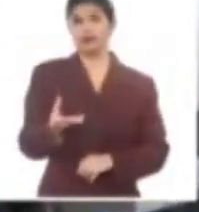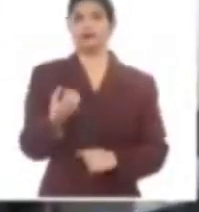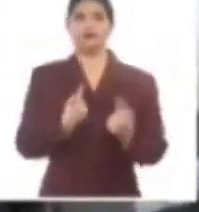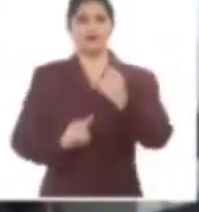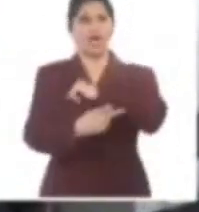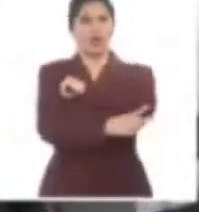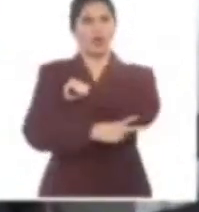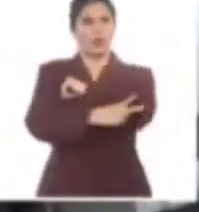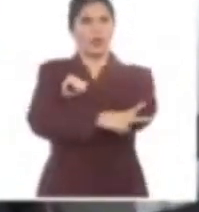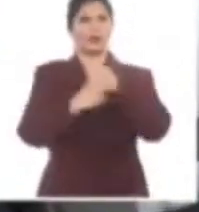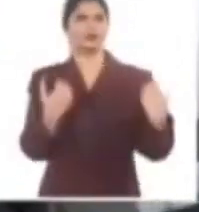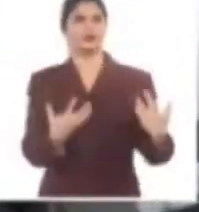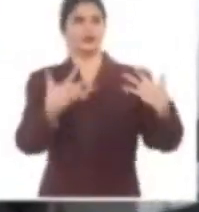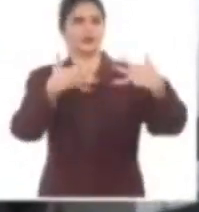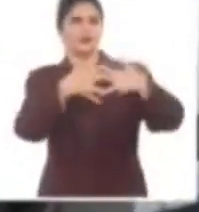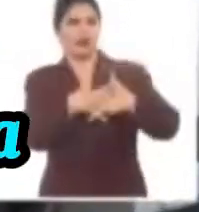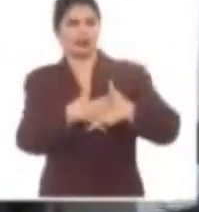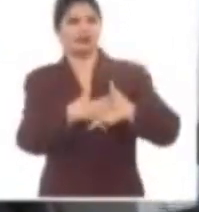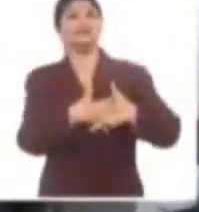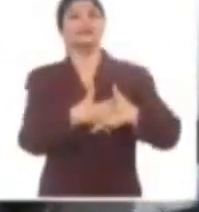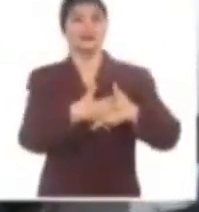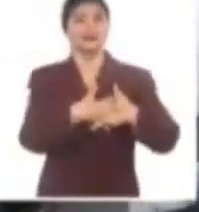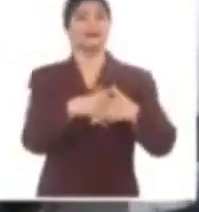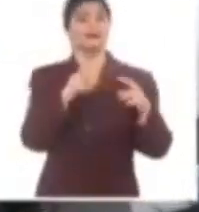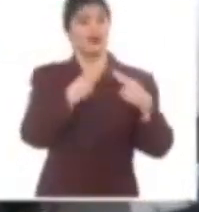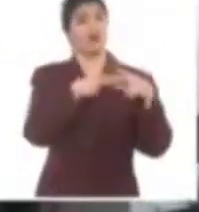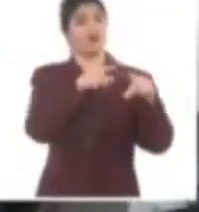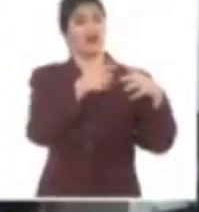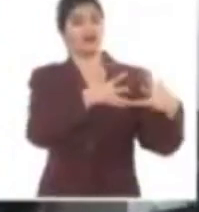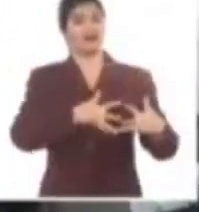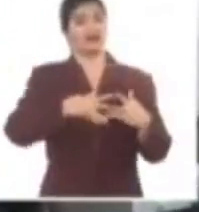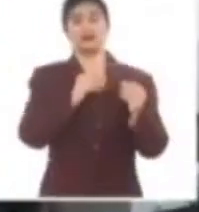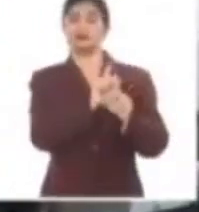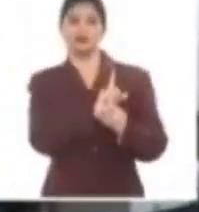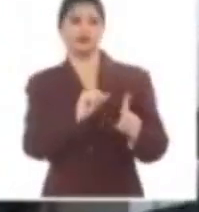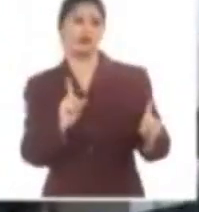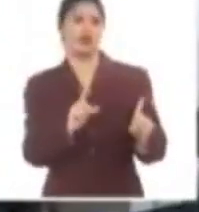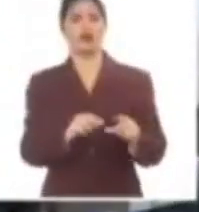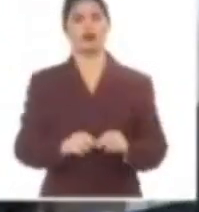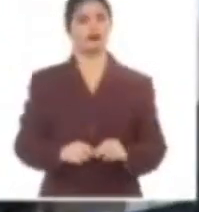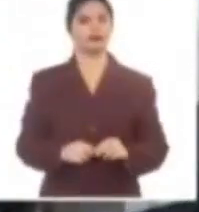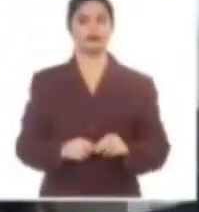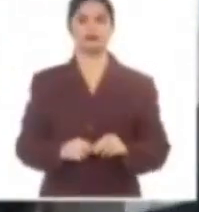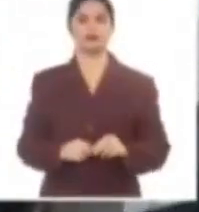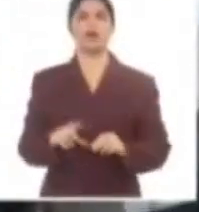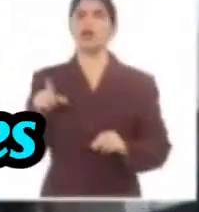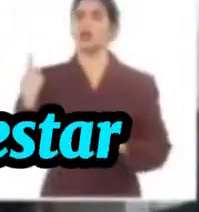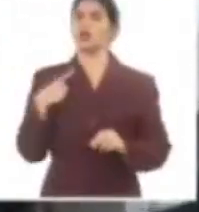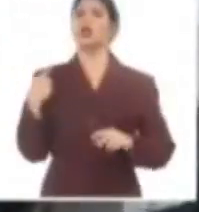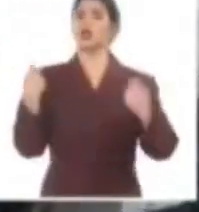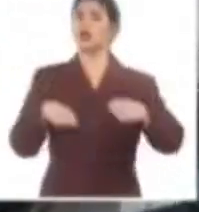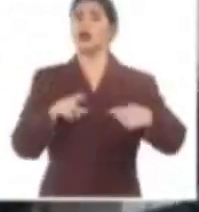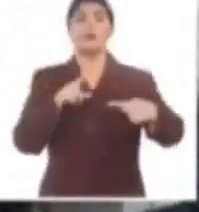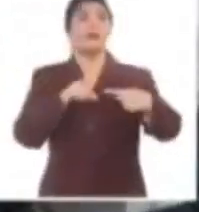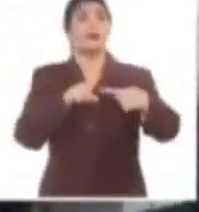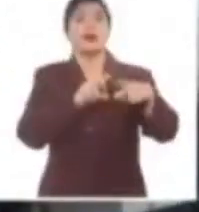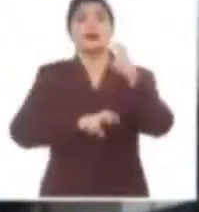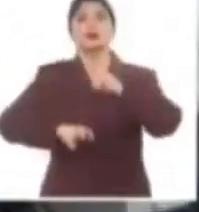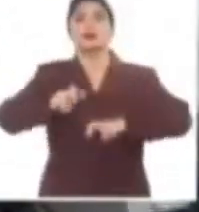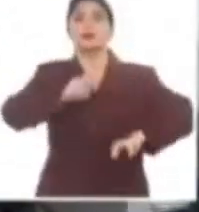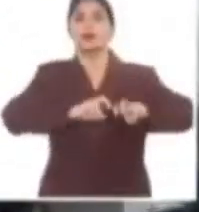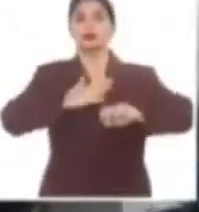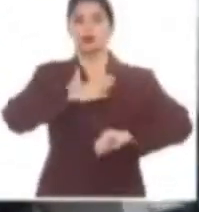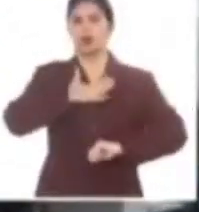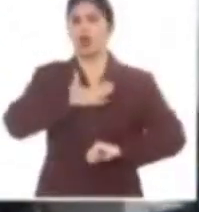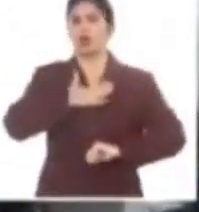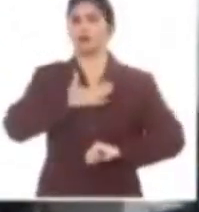los ataques. Entonces se ha dicho, bueno, que si este paquetazo va a afectar, lo primero que nosotros tenemos que estar convencidos y seguros